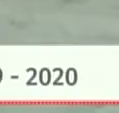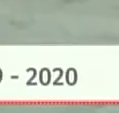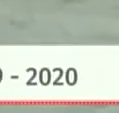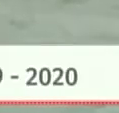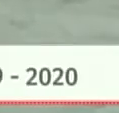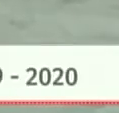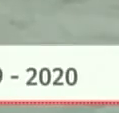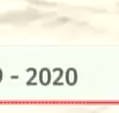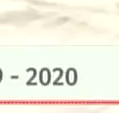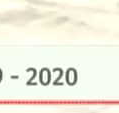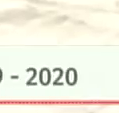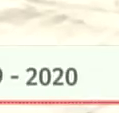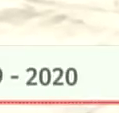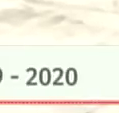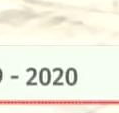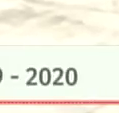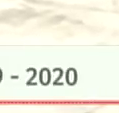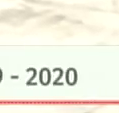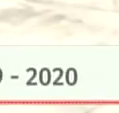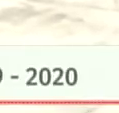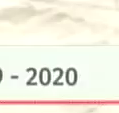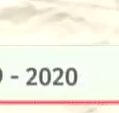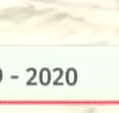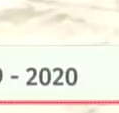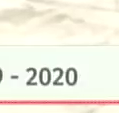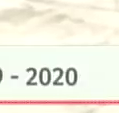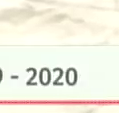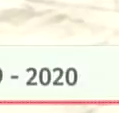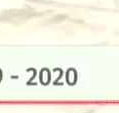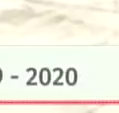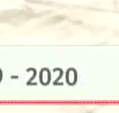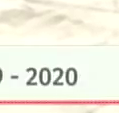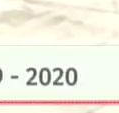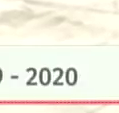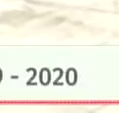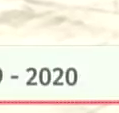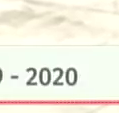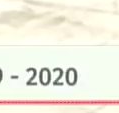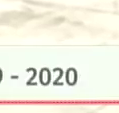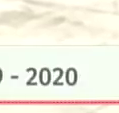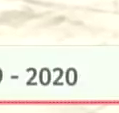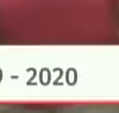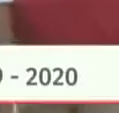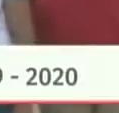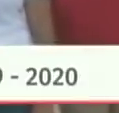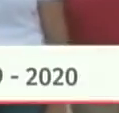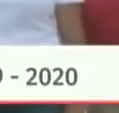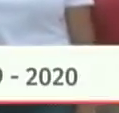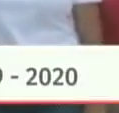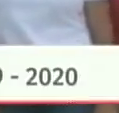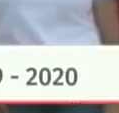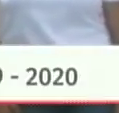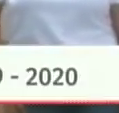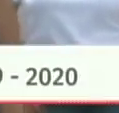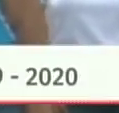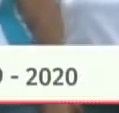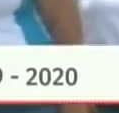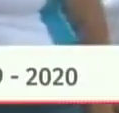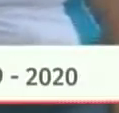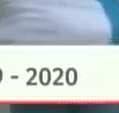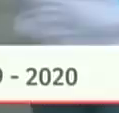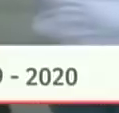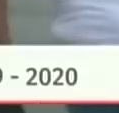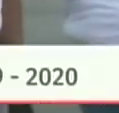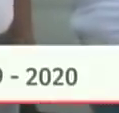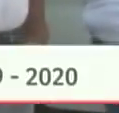cocineras y cocineros de la patria, maestras, maestros, personal administrativo, personal obrero y, muy